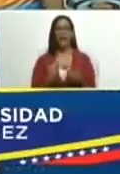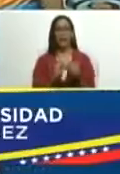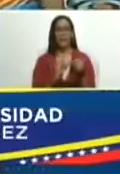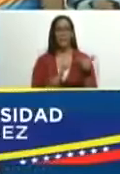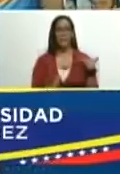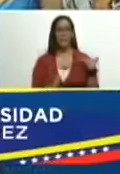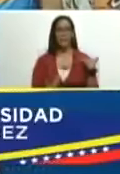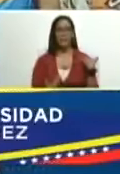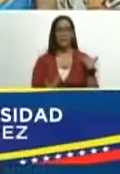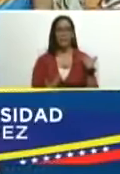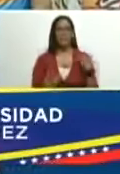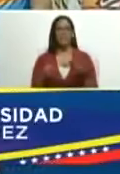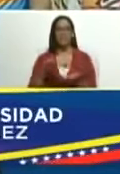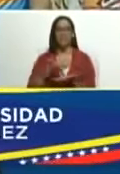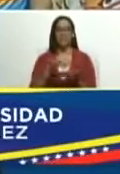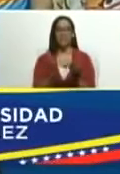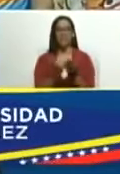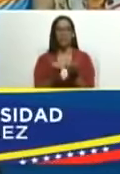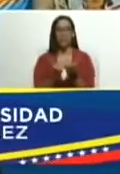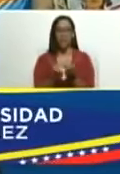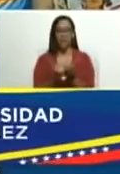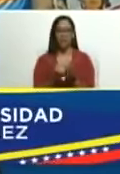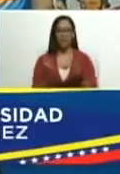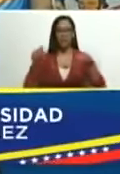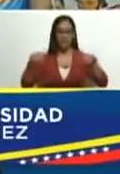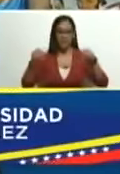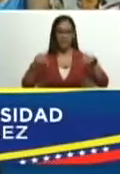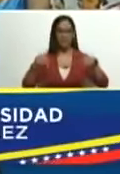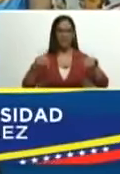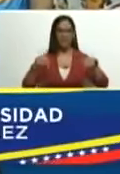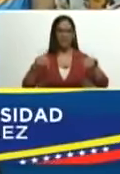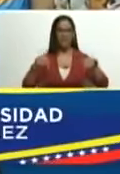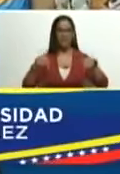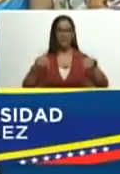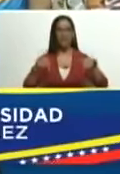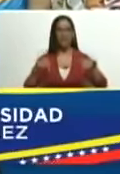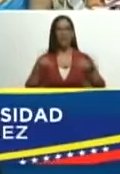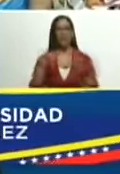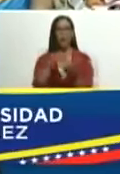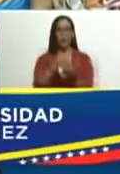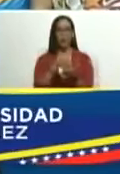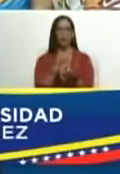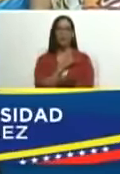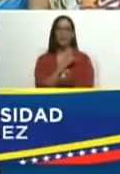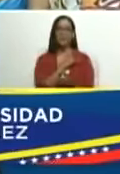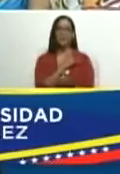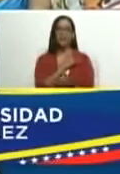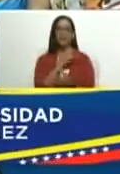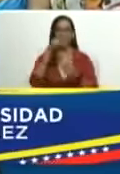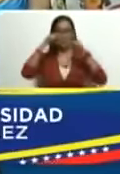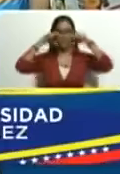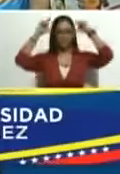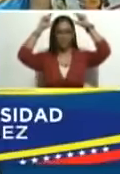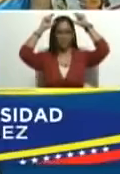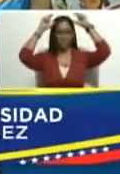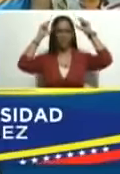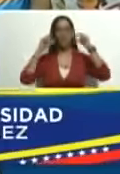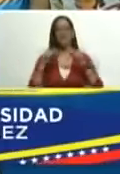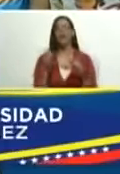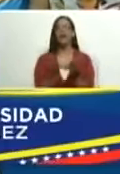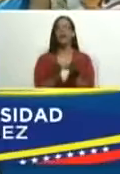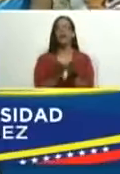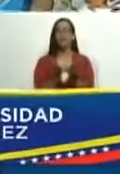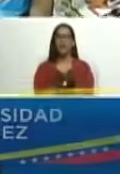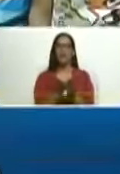presidenta del Centro de Estudiantes de este núcleo de la Universidad Simón Rodríguez, a la